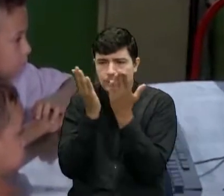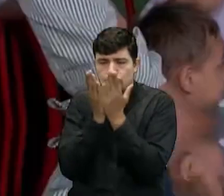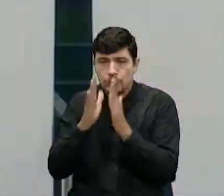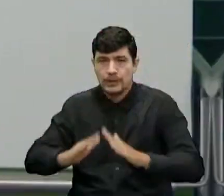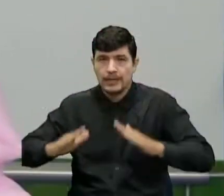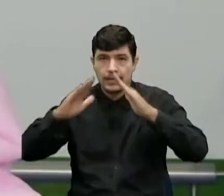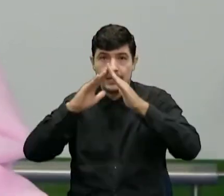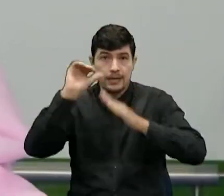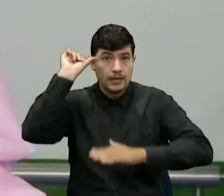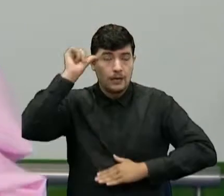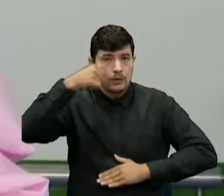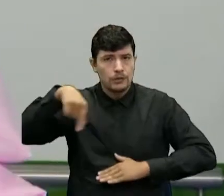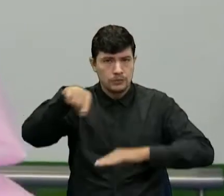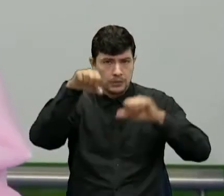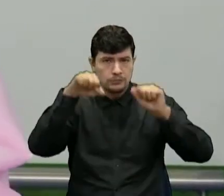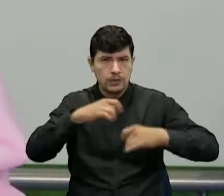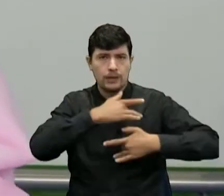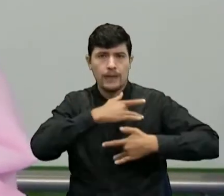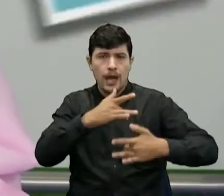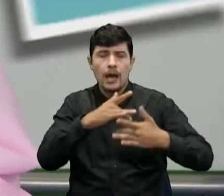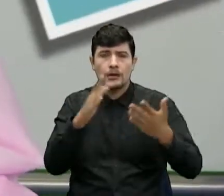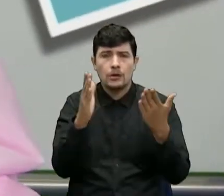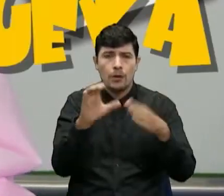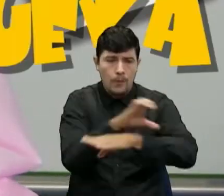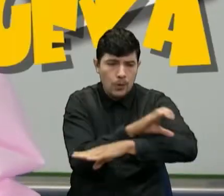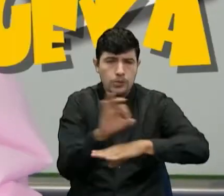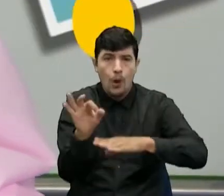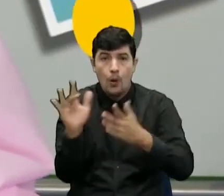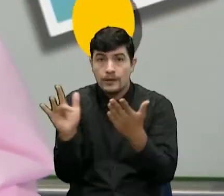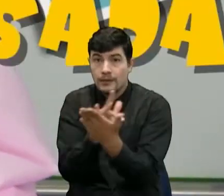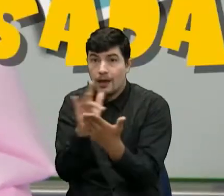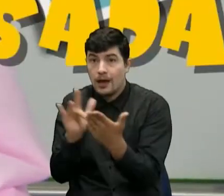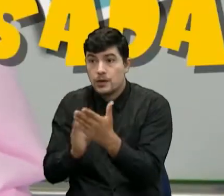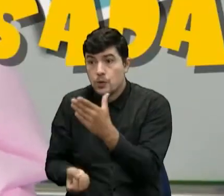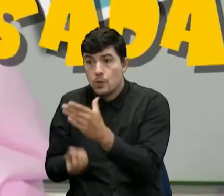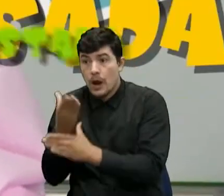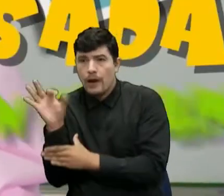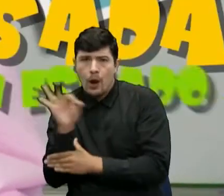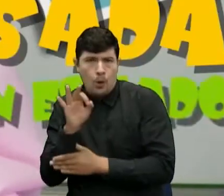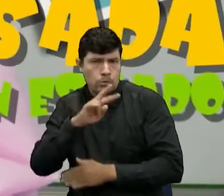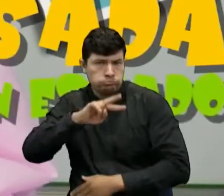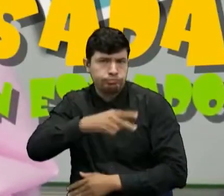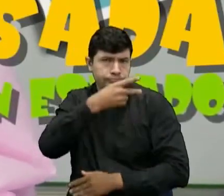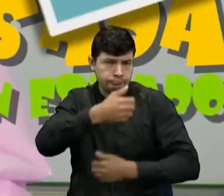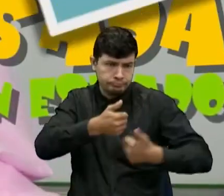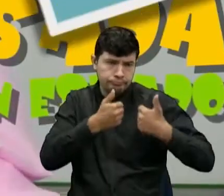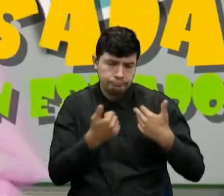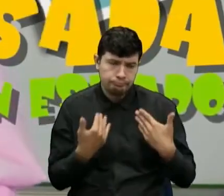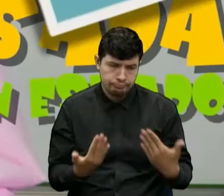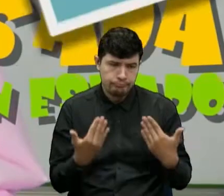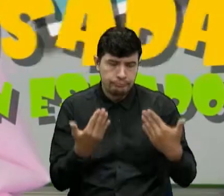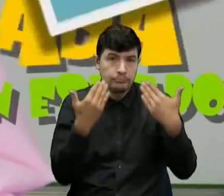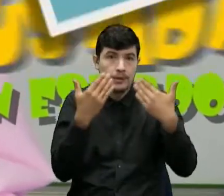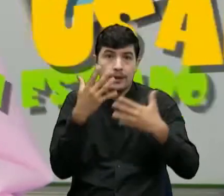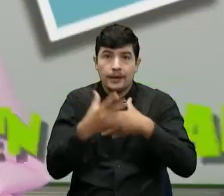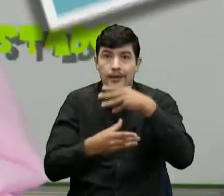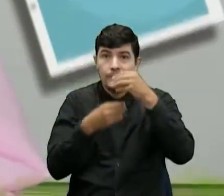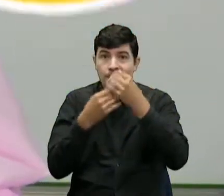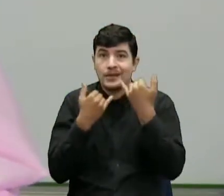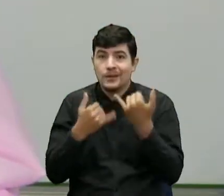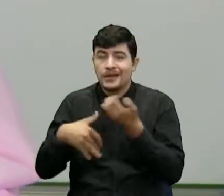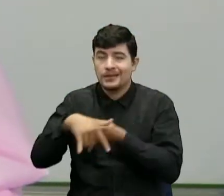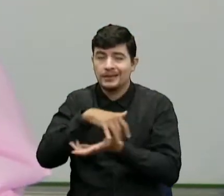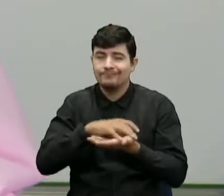Recuerden que pueden donar Un computador O una tablet Nueva O usada En buen estado La solidaridad